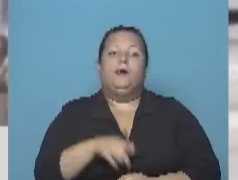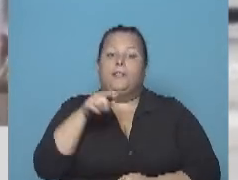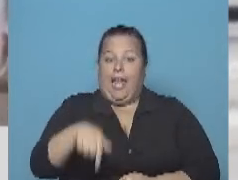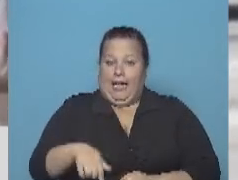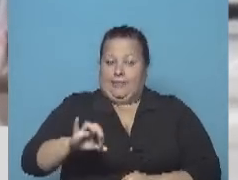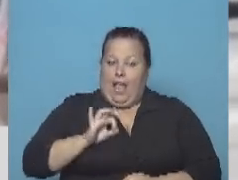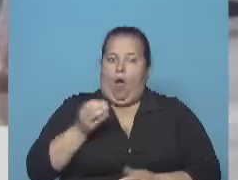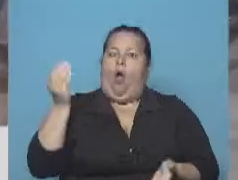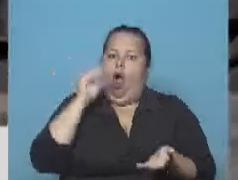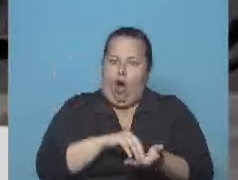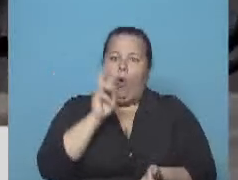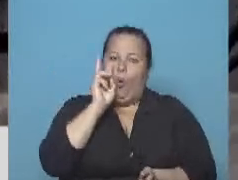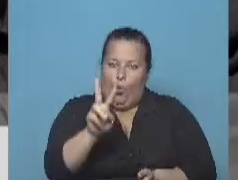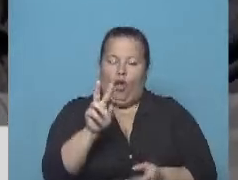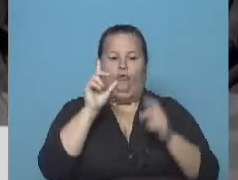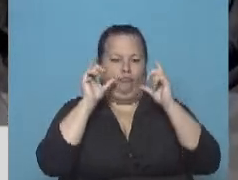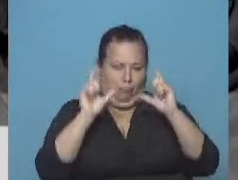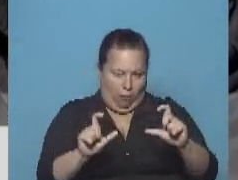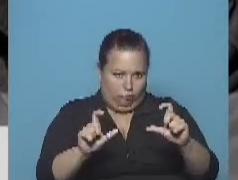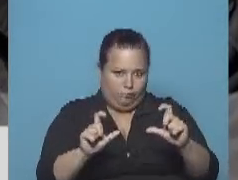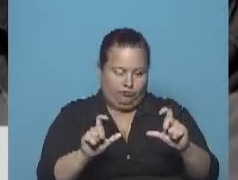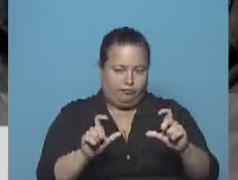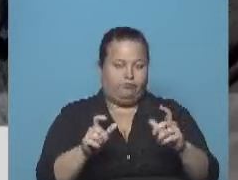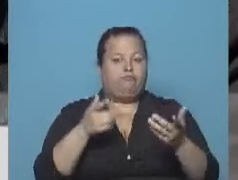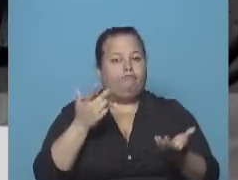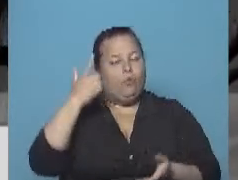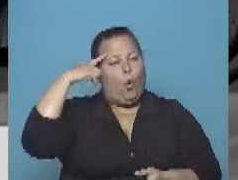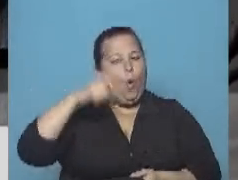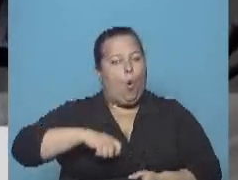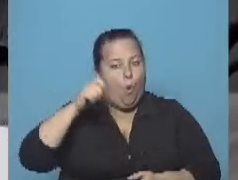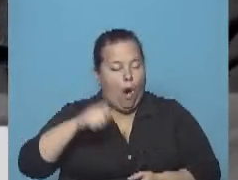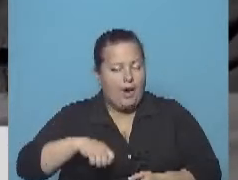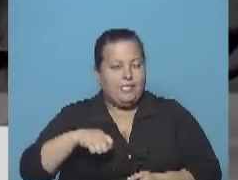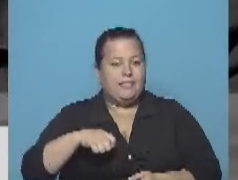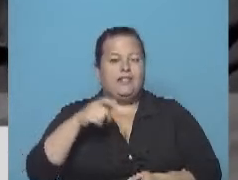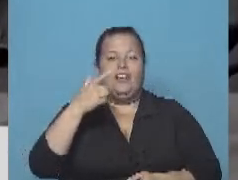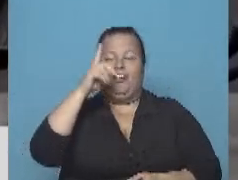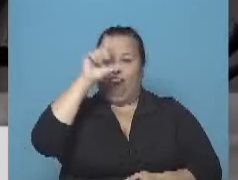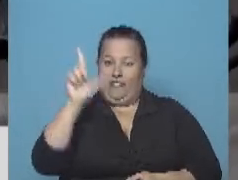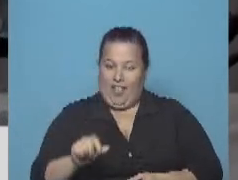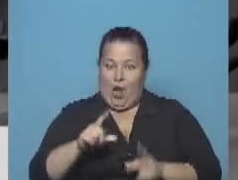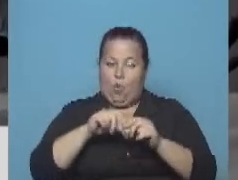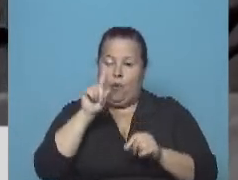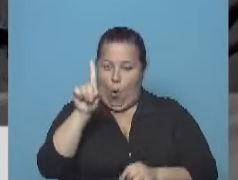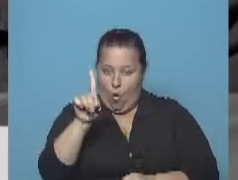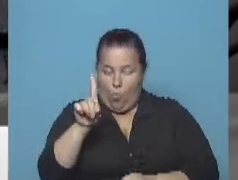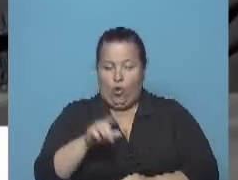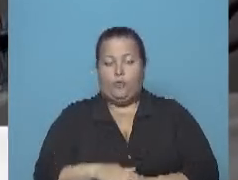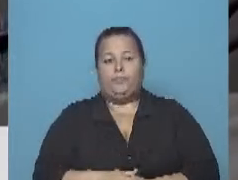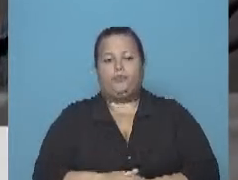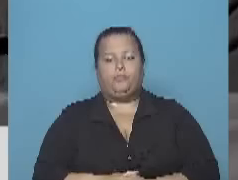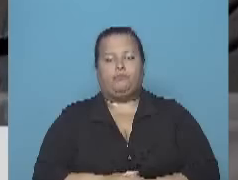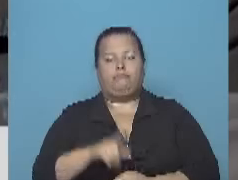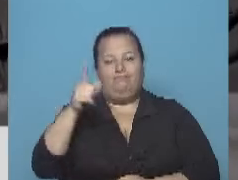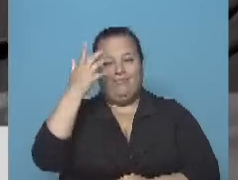este año lo volvió fotografiar y este el tribunal eh oral Federal número uno eh